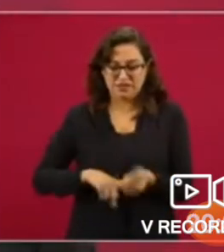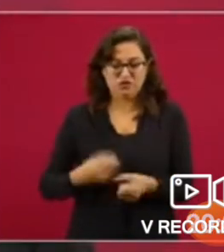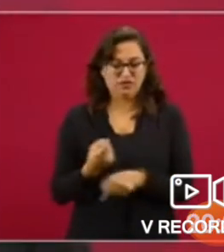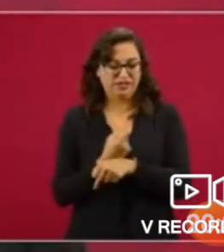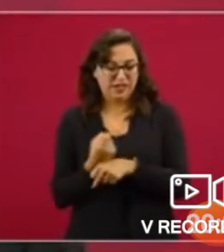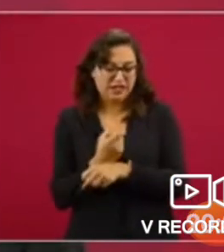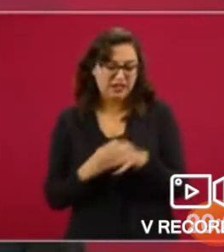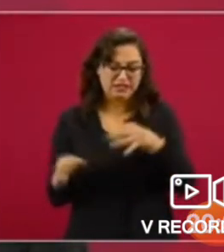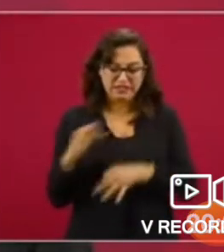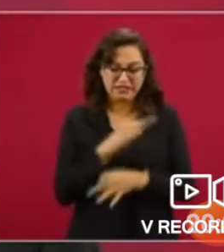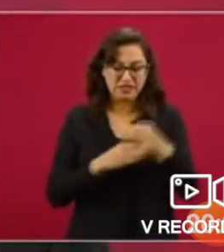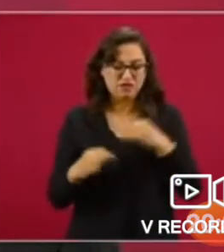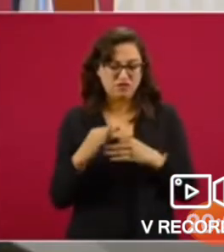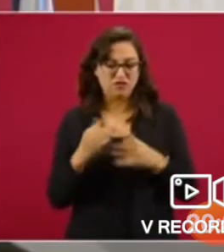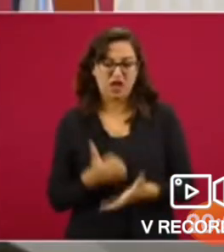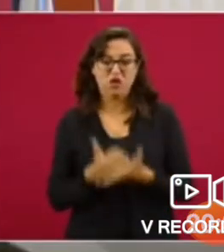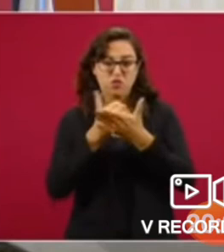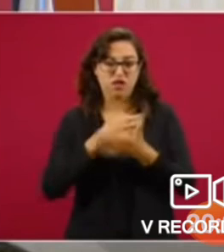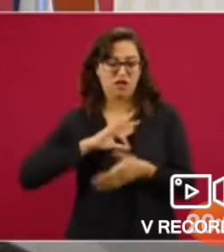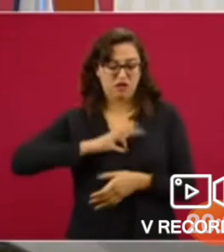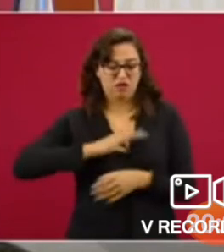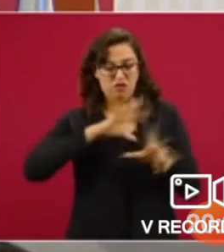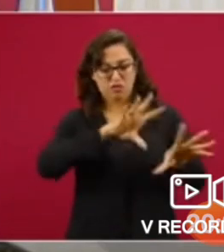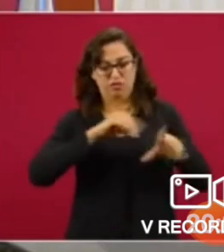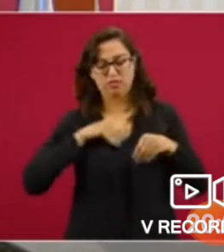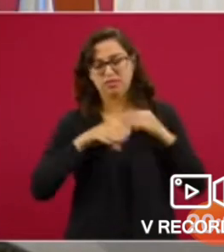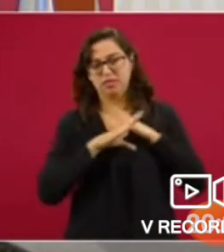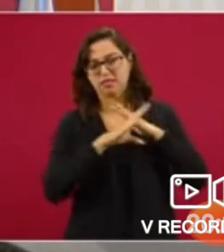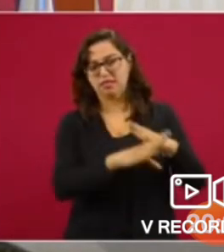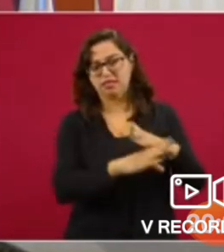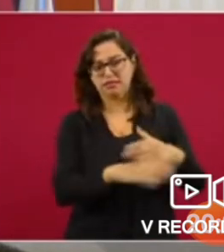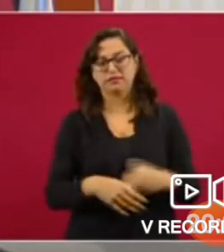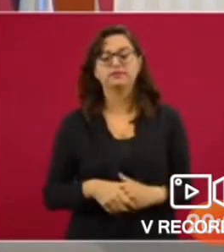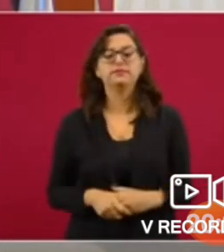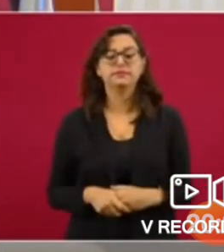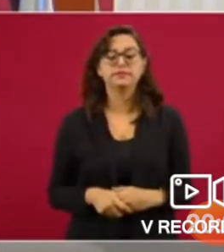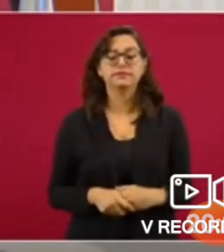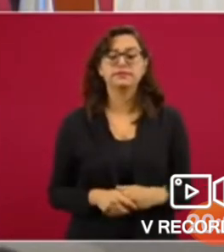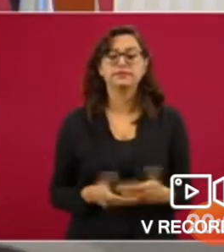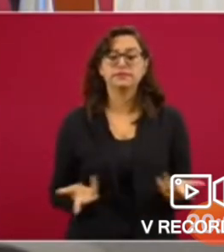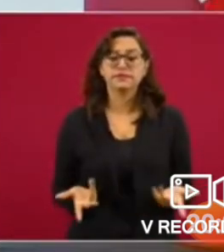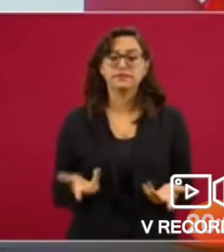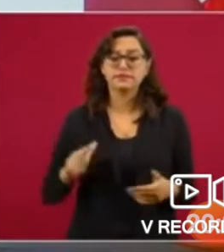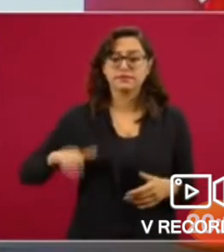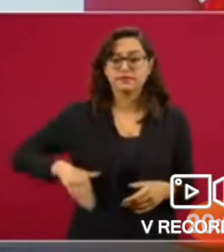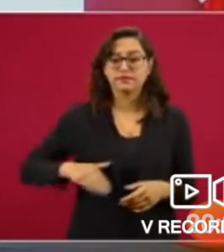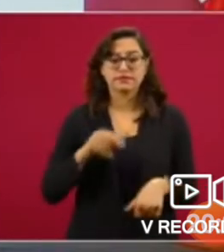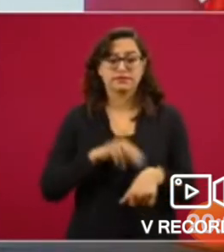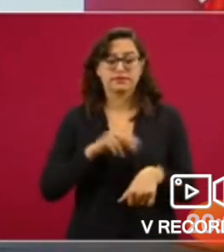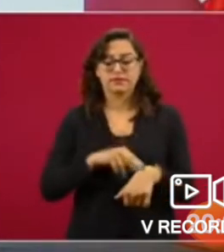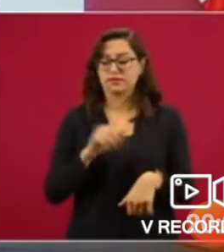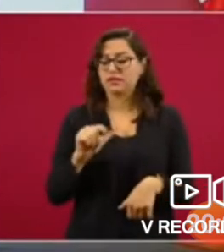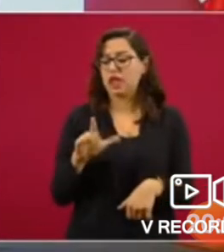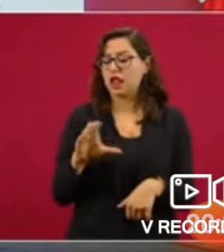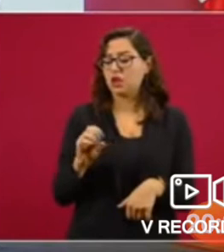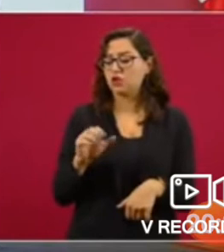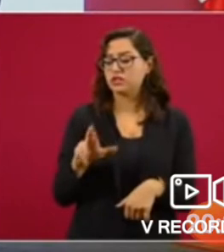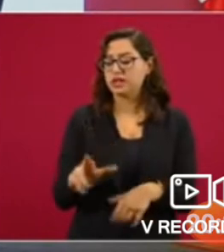les impida contagiarse. Vamos a ver ahora lo que comentaba ya el doctor Alcocer. Esto lo destacamos